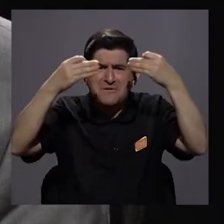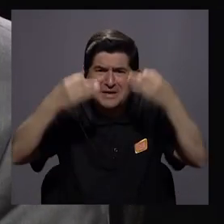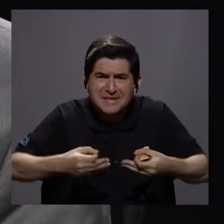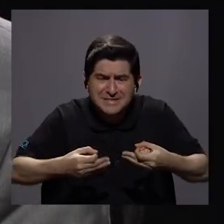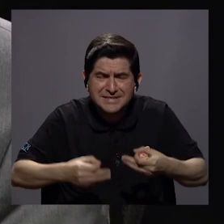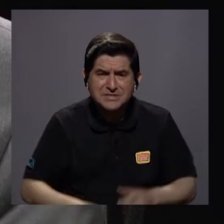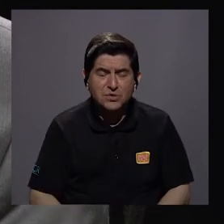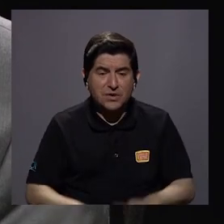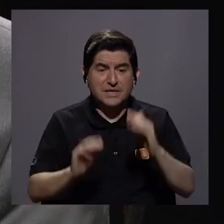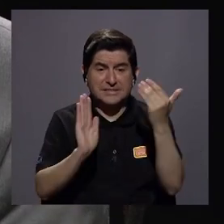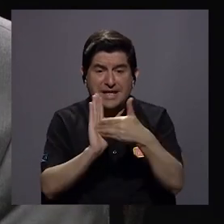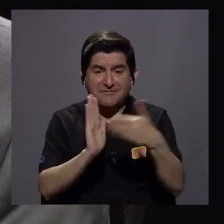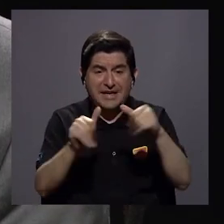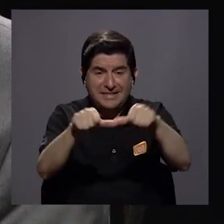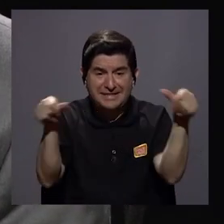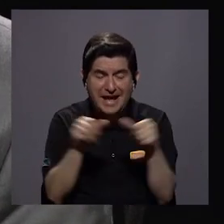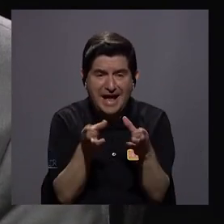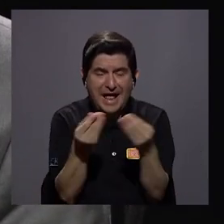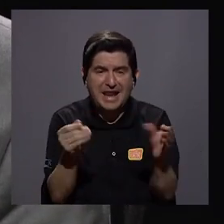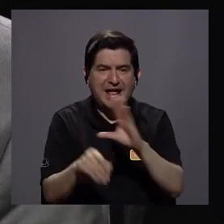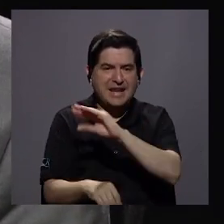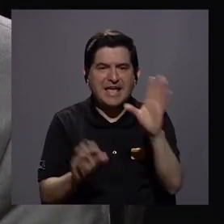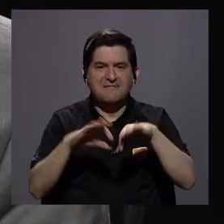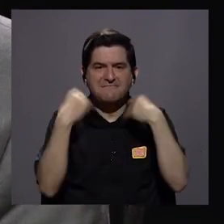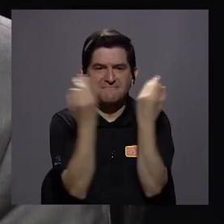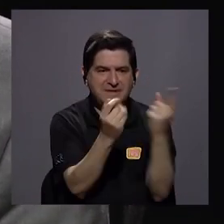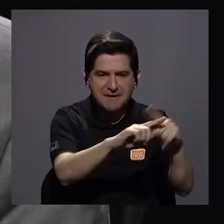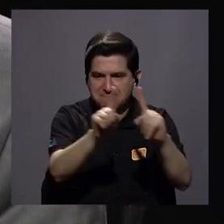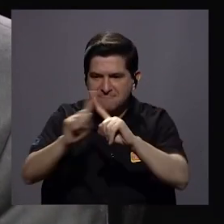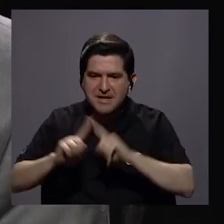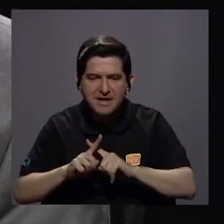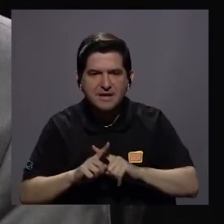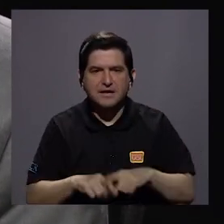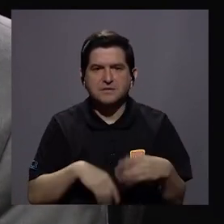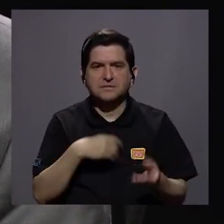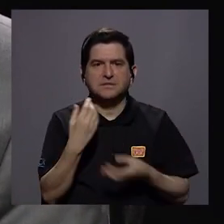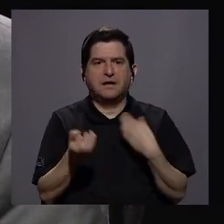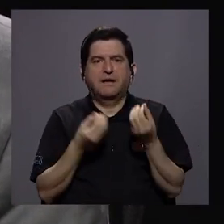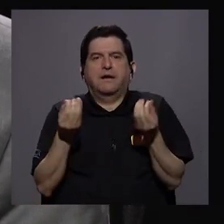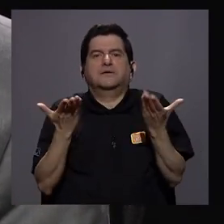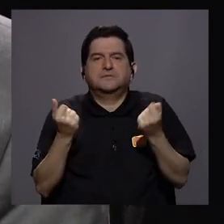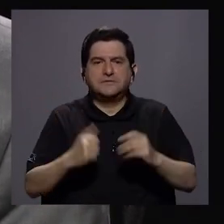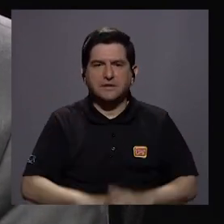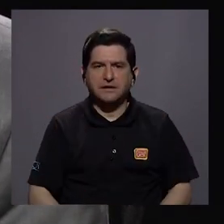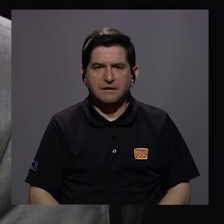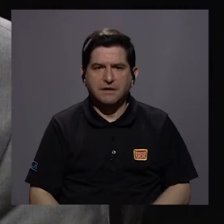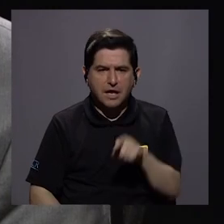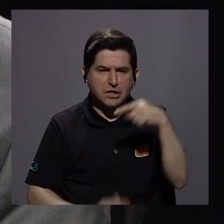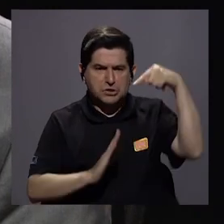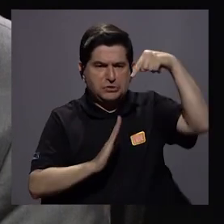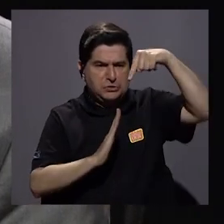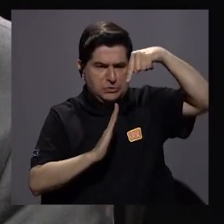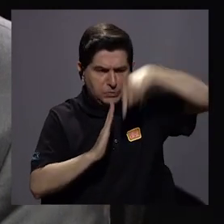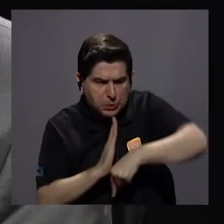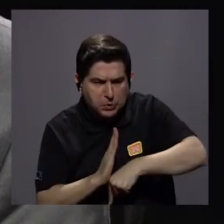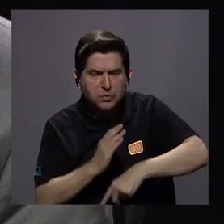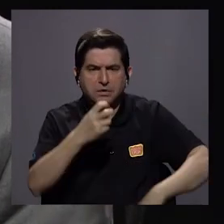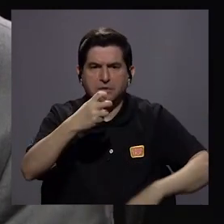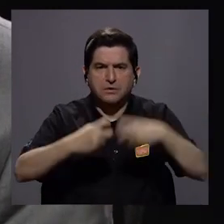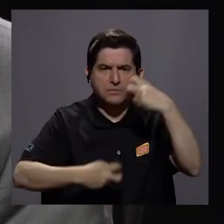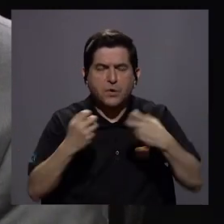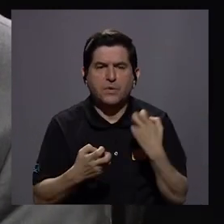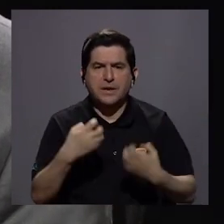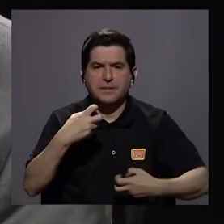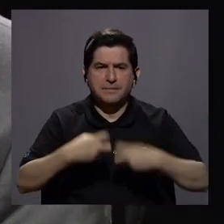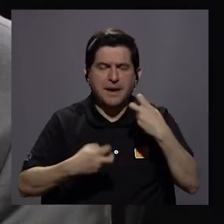nuevas medidas al sector productivo y a las familias, lo que hacen es que más bien tienden a profundizar el problema